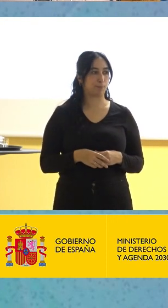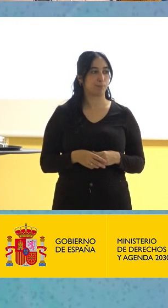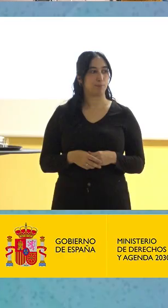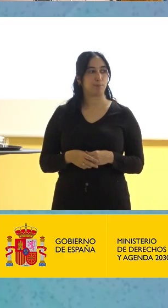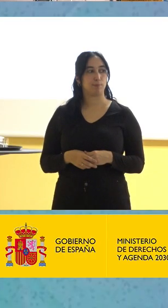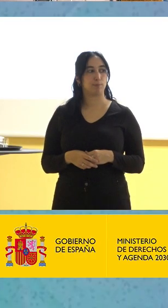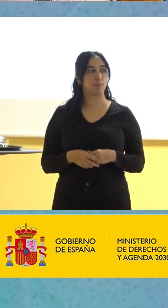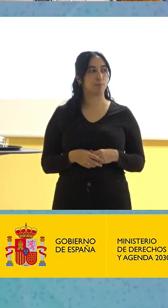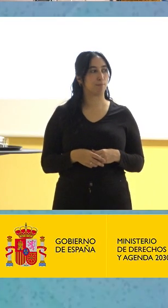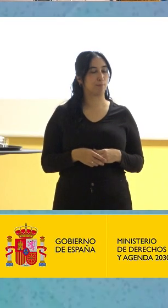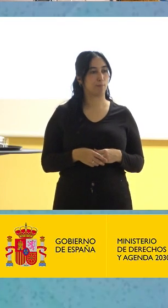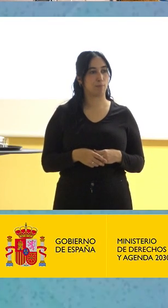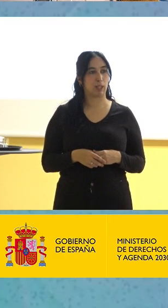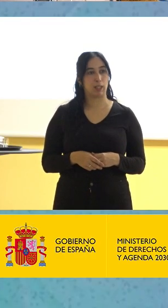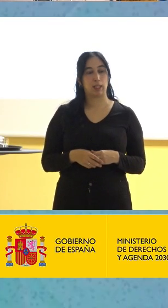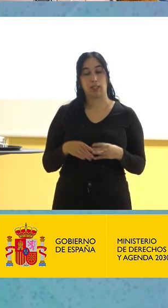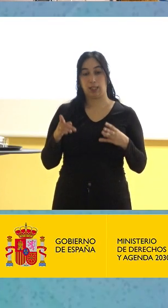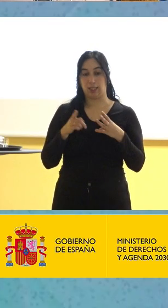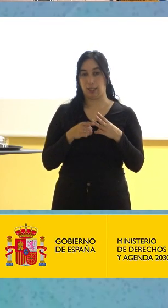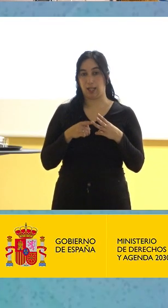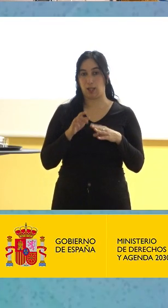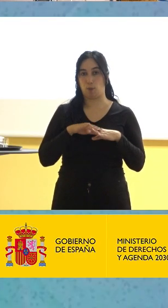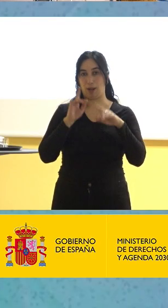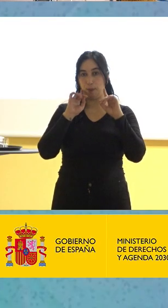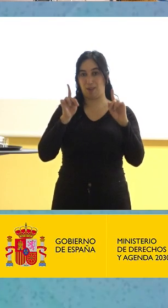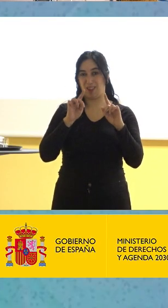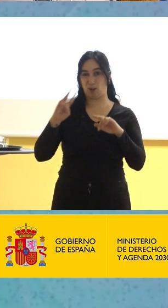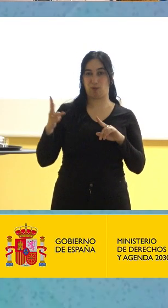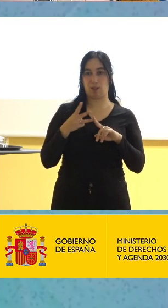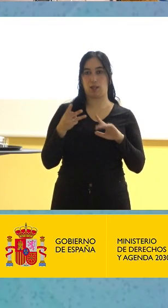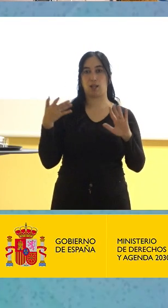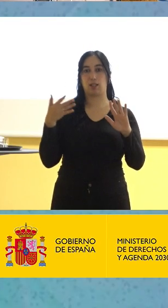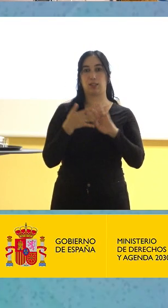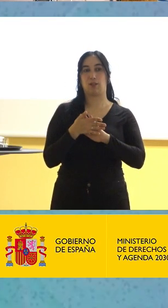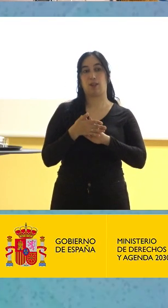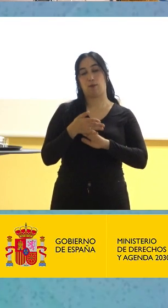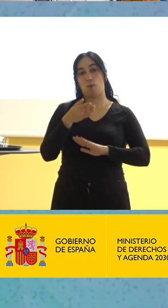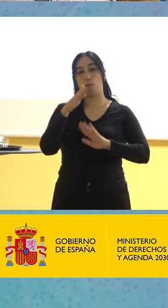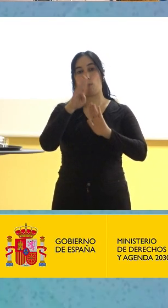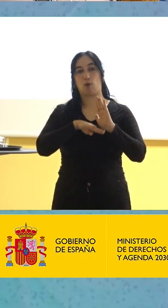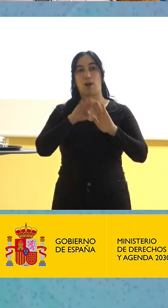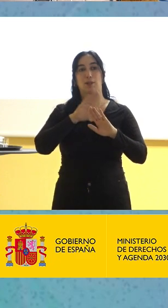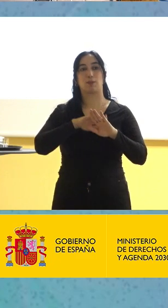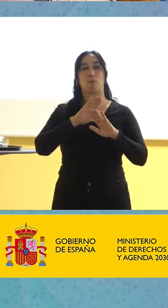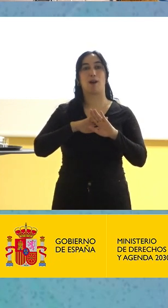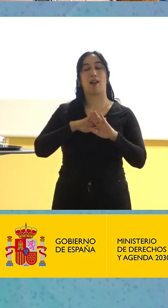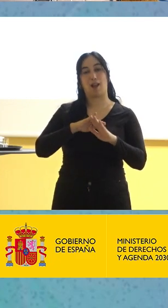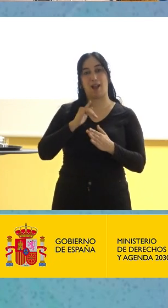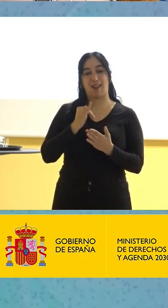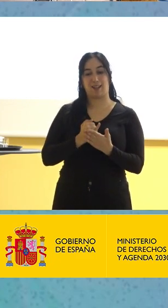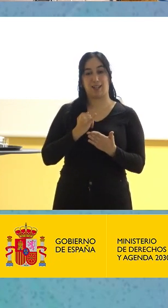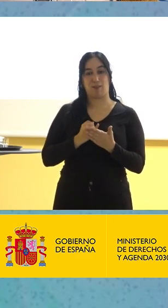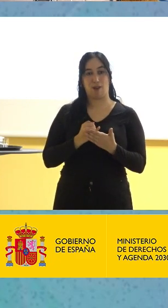Bueno, en tercer lugar, dentro de esta prevención terciaria tendríamos los programas de cribado neonatal, que